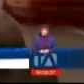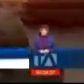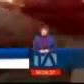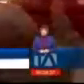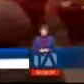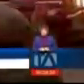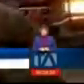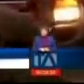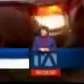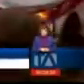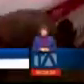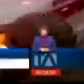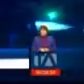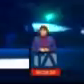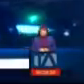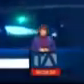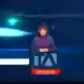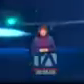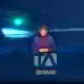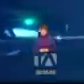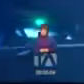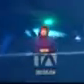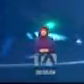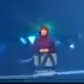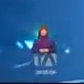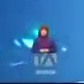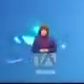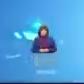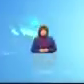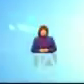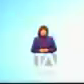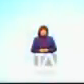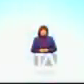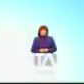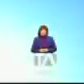En Guayaquil, Carlos Acoto, 24 horas.